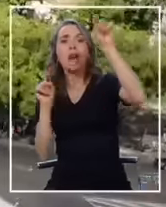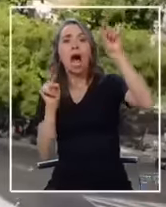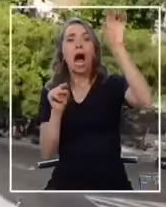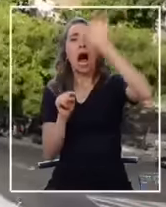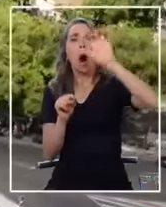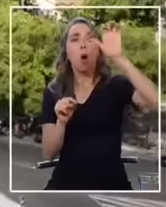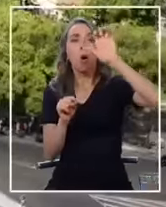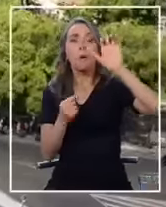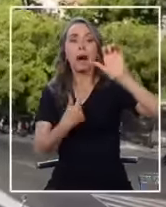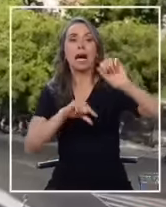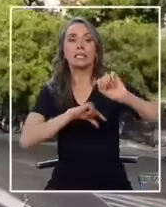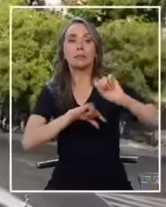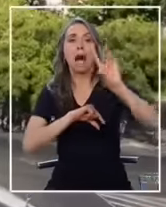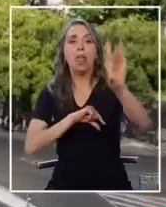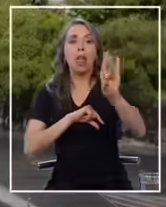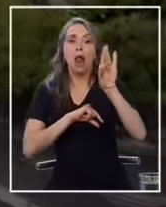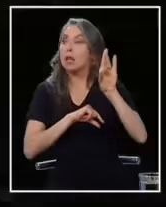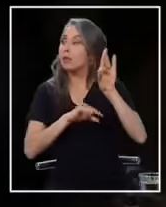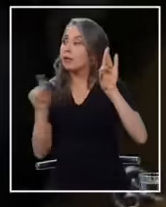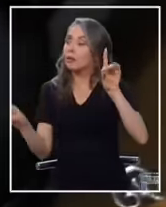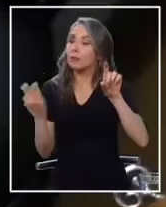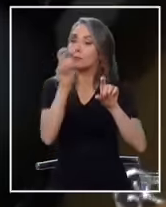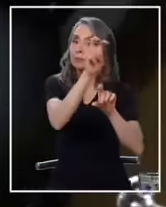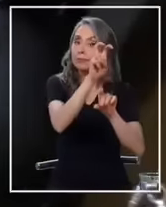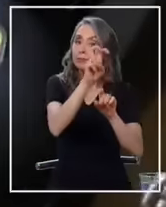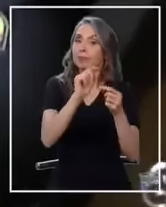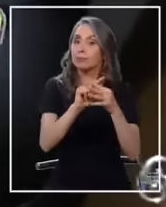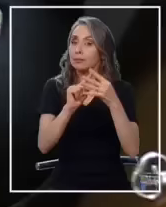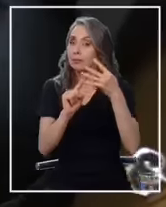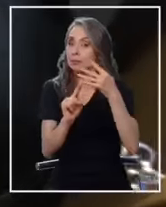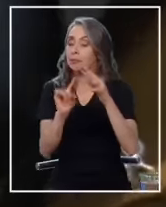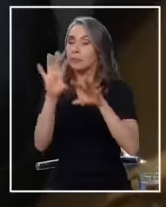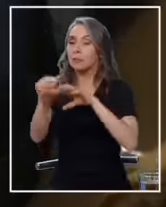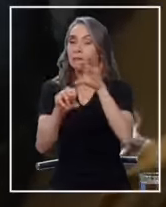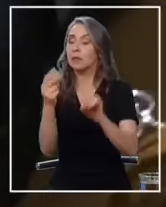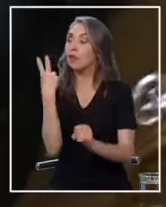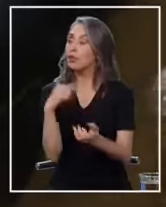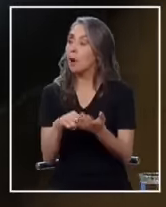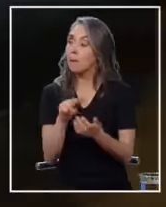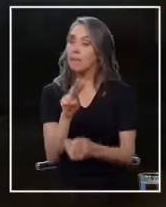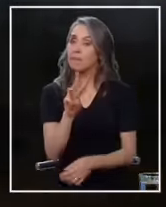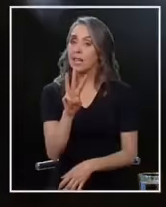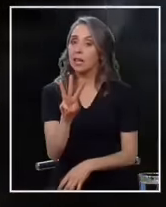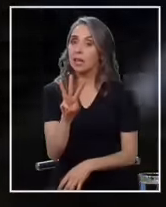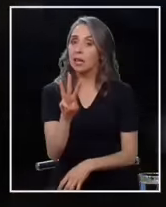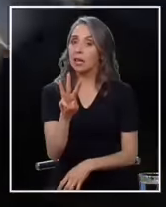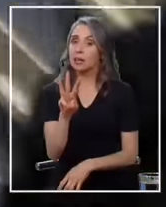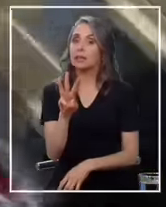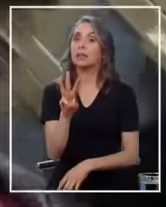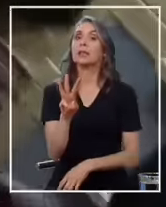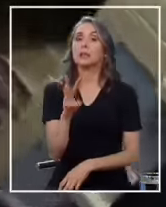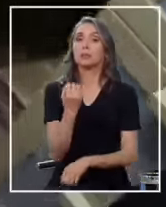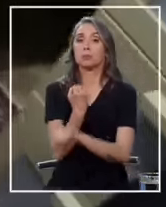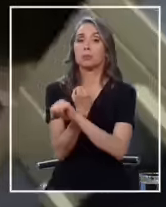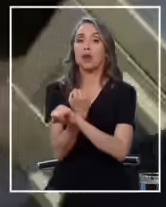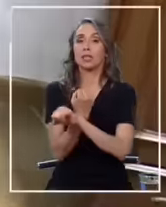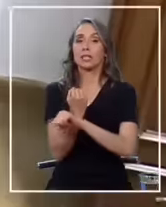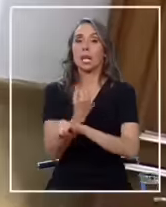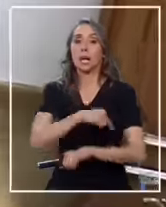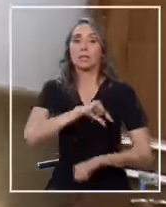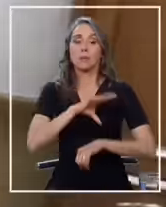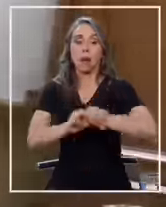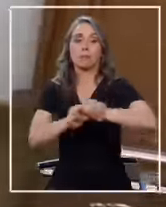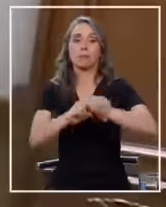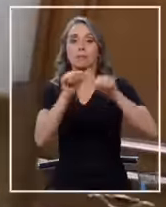continente. España fue el país elegido. Tras una serie de operativos en 2023, la policía española desarticuló